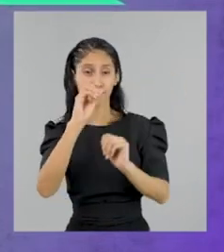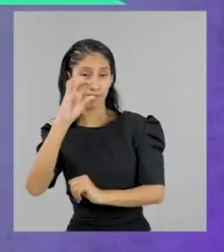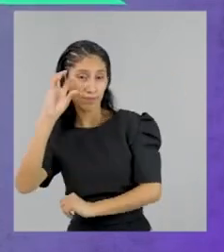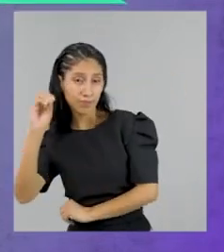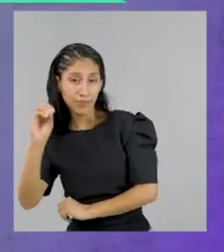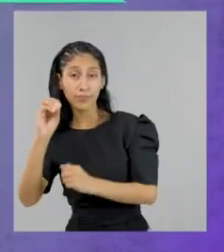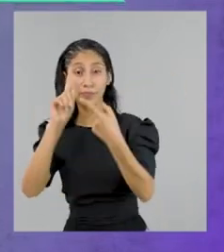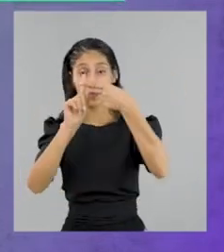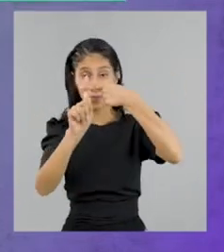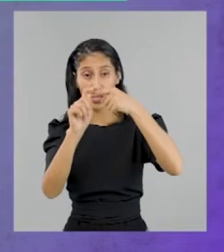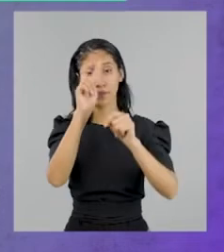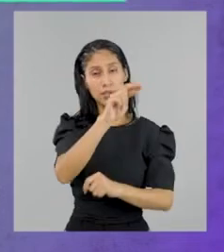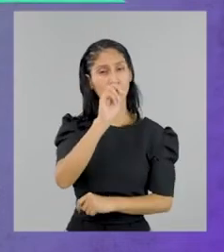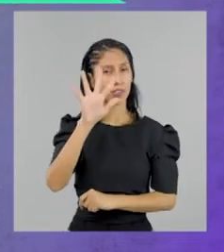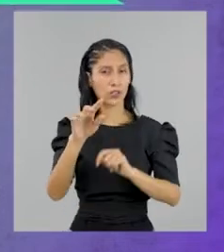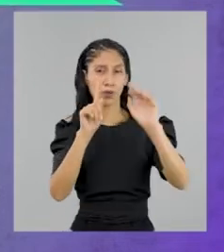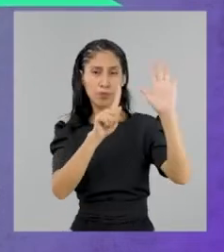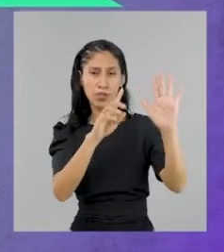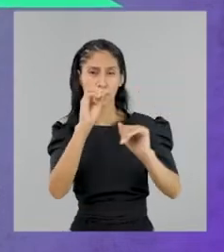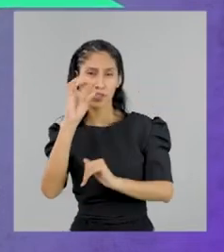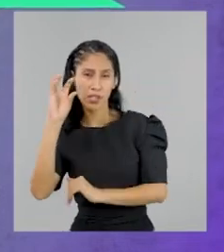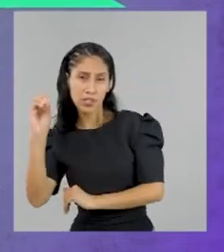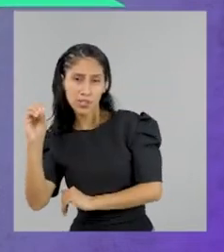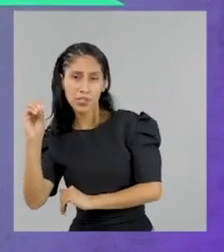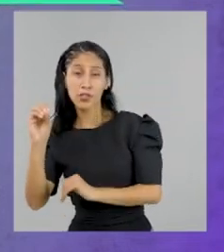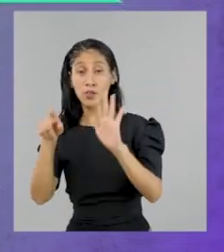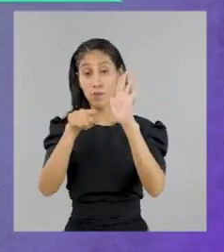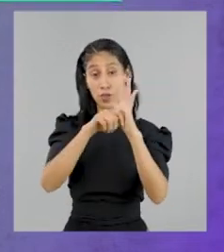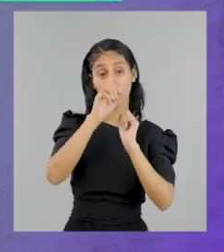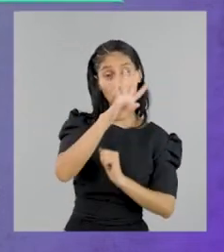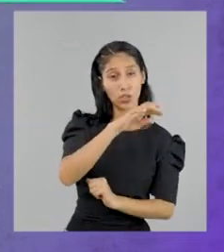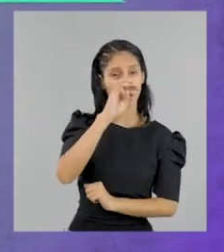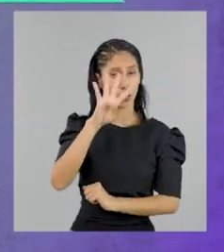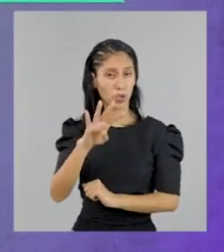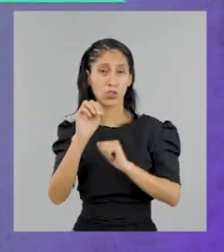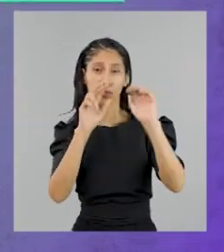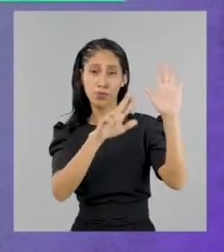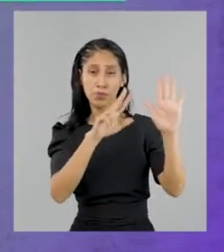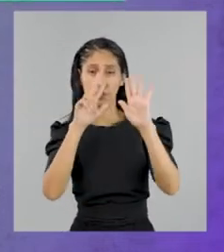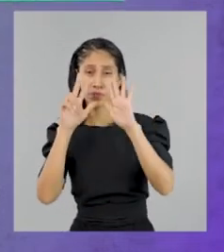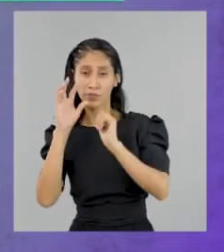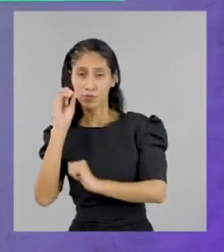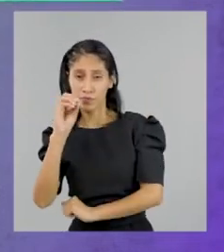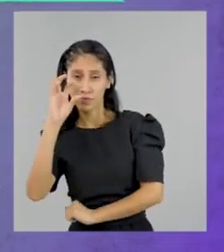y 9.600 más 25.600 menos